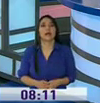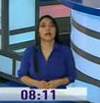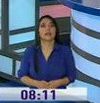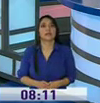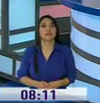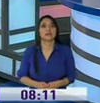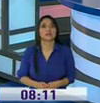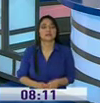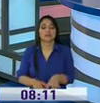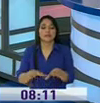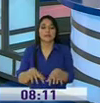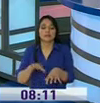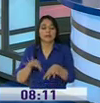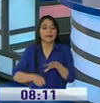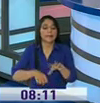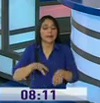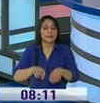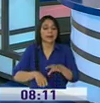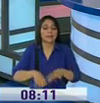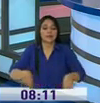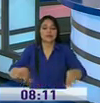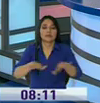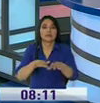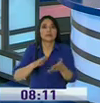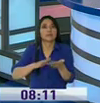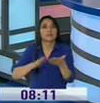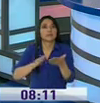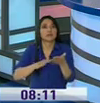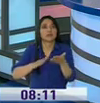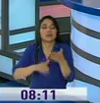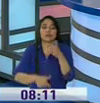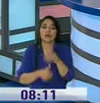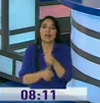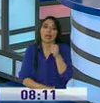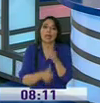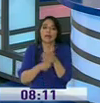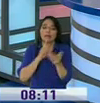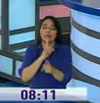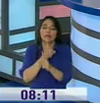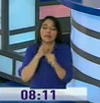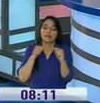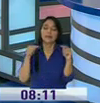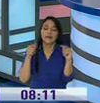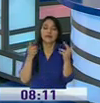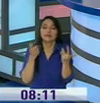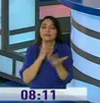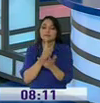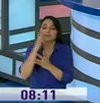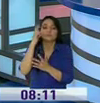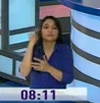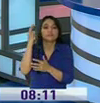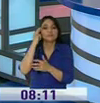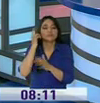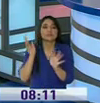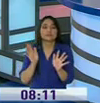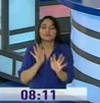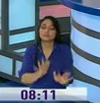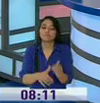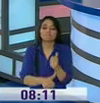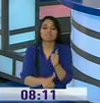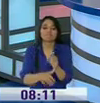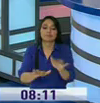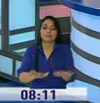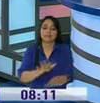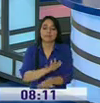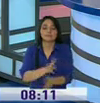peluditos, como dijo la vecina, esa frase impublicable a esta hora, pero que evidentemente hacen de las suyas. Hacen de las